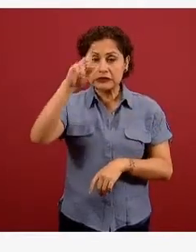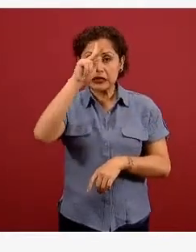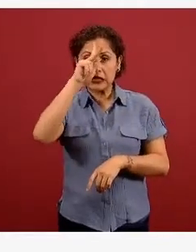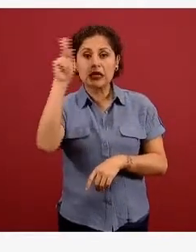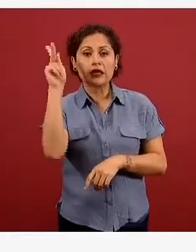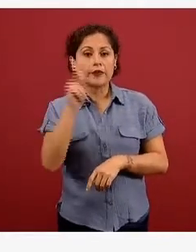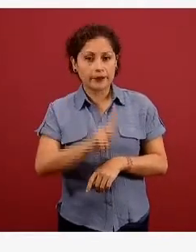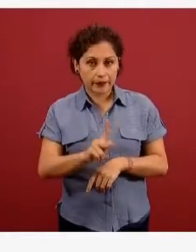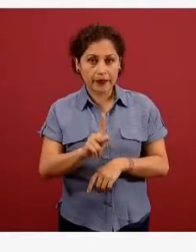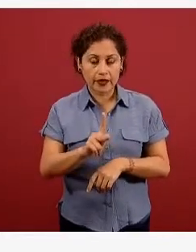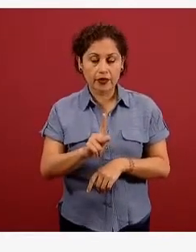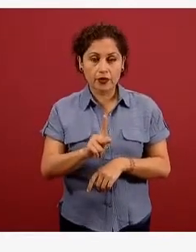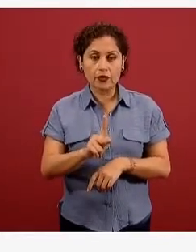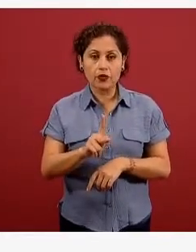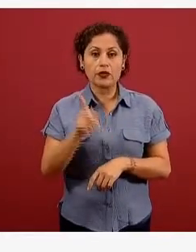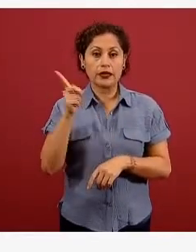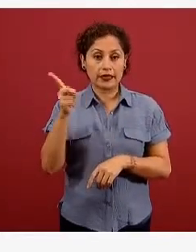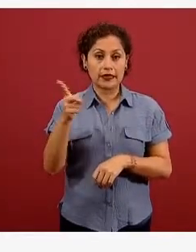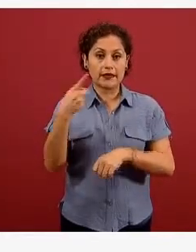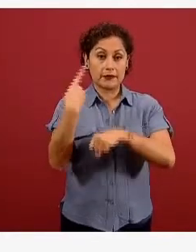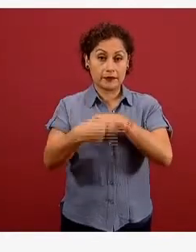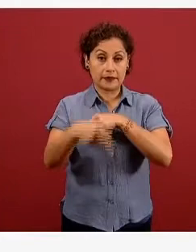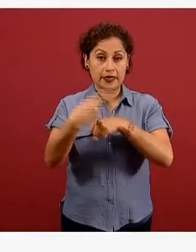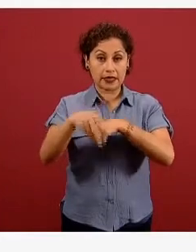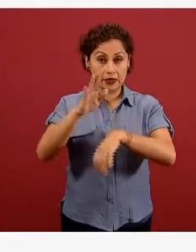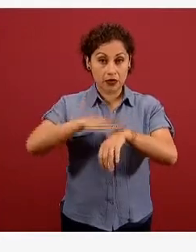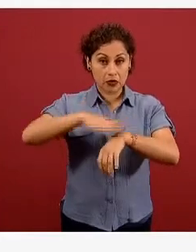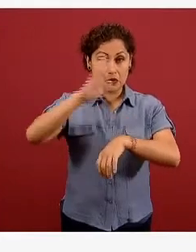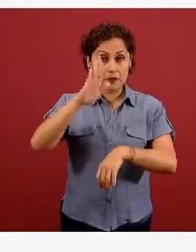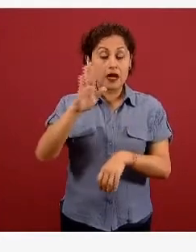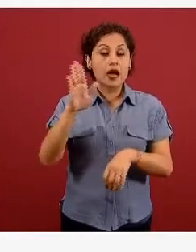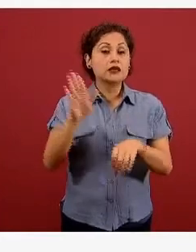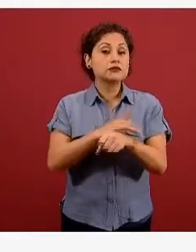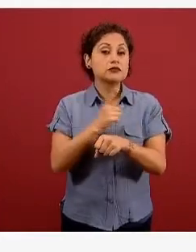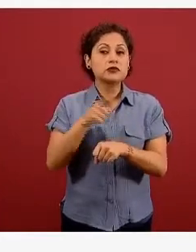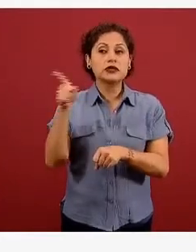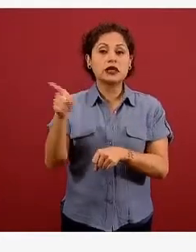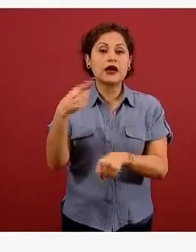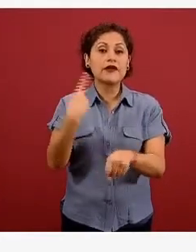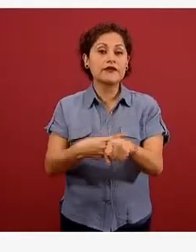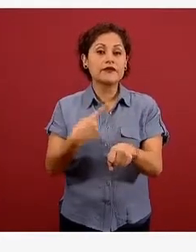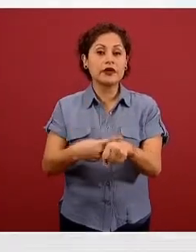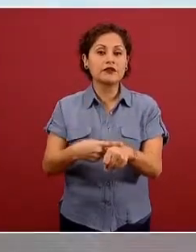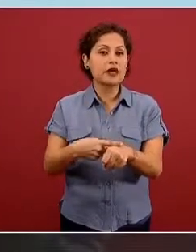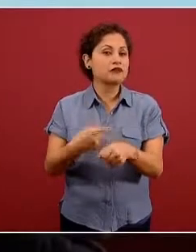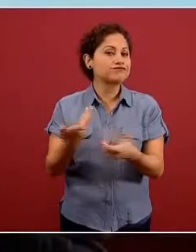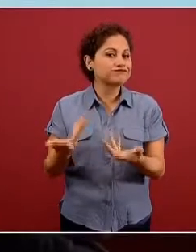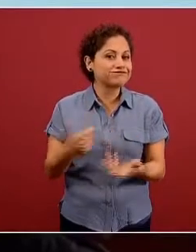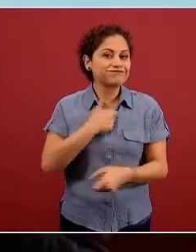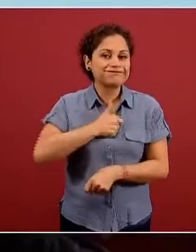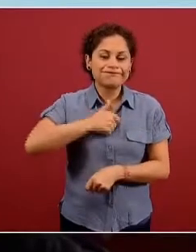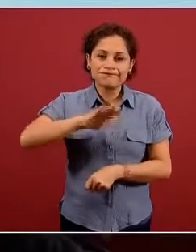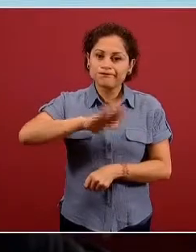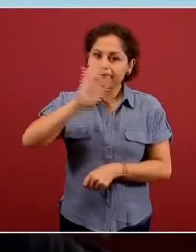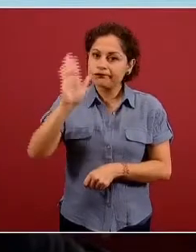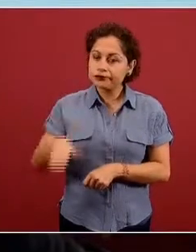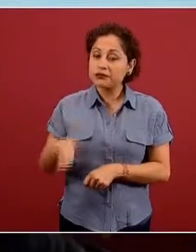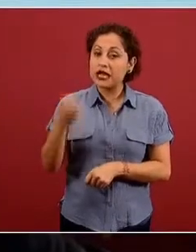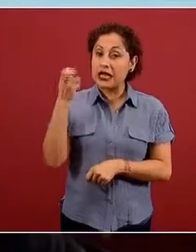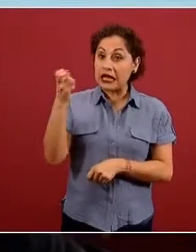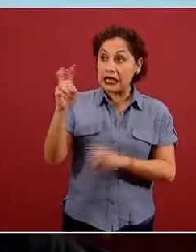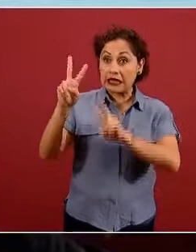riesgo también alto de presentar un desenlace fatal. Esto es sumamente relevante y el mensaje